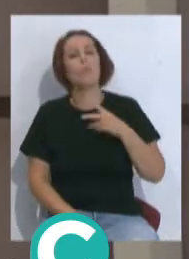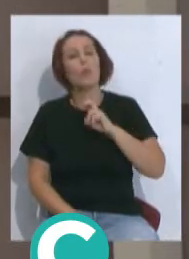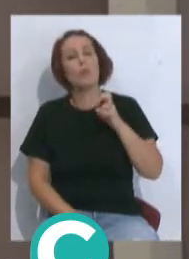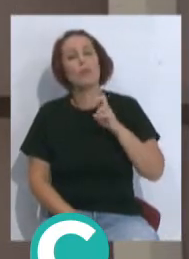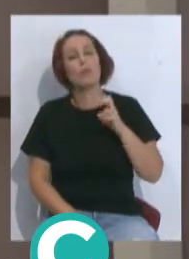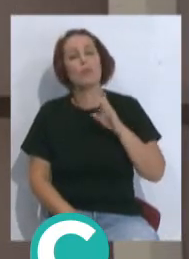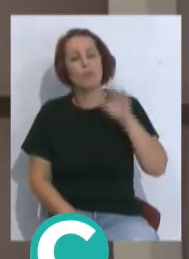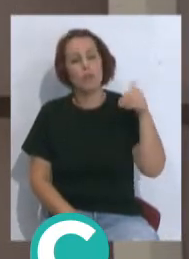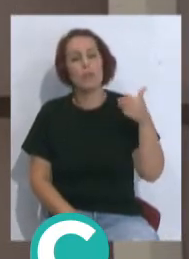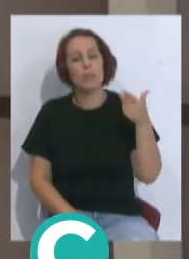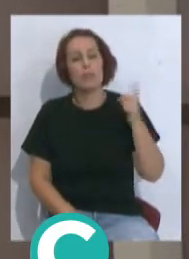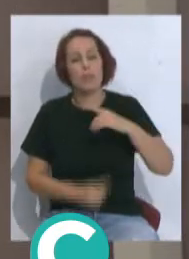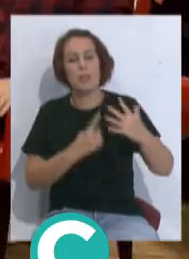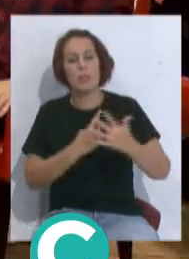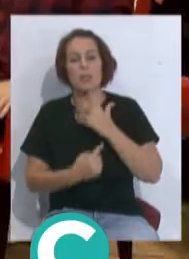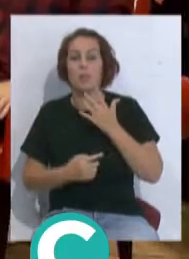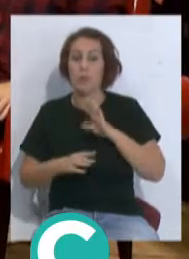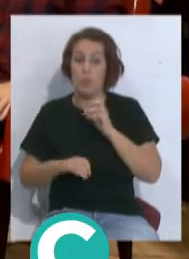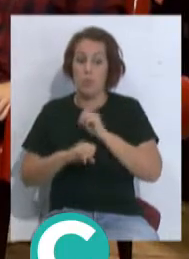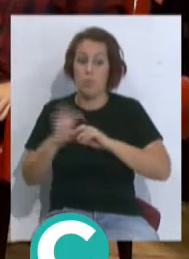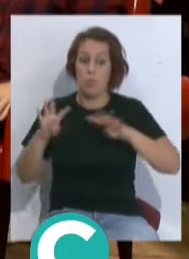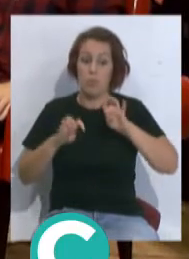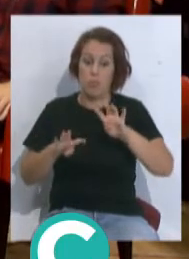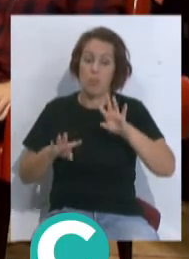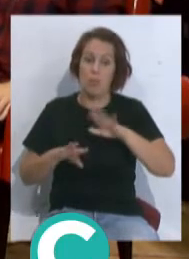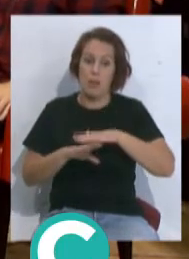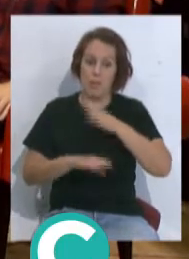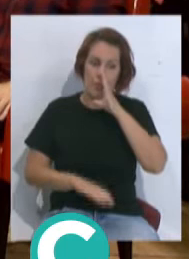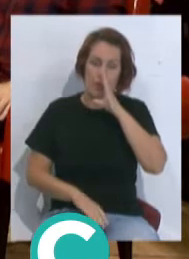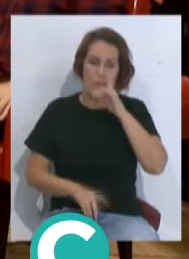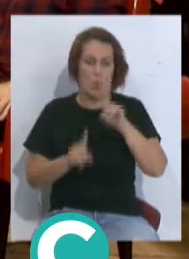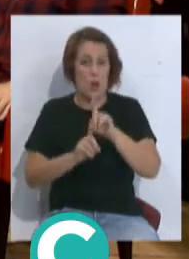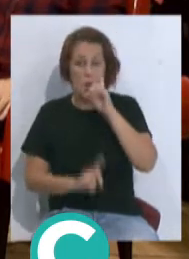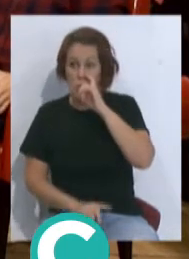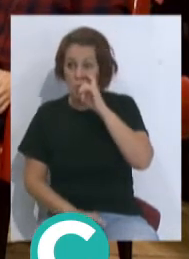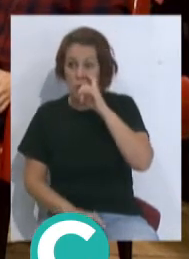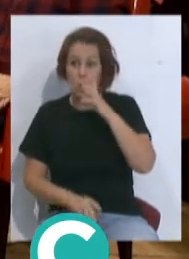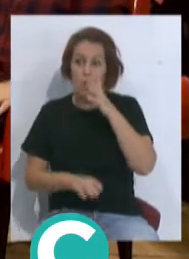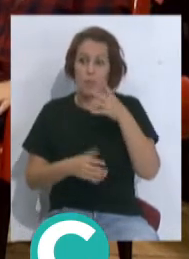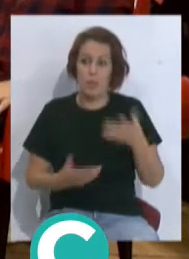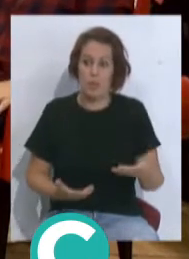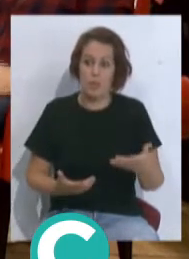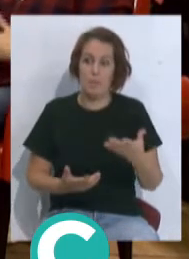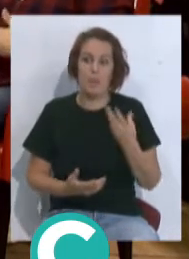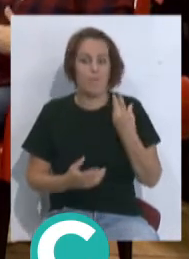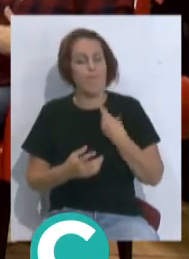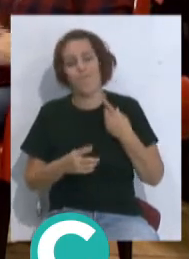factores externos. Claro, pero que creo que la incertidumbre la tendríamos tanto para febrero como para junio actualmente. Sí, pero no es igual. Y no yo, es igual de aquí a...